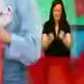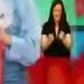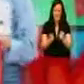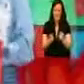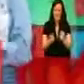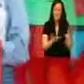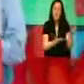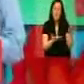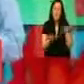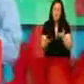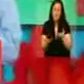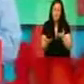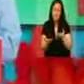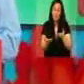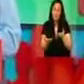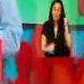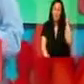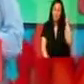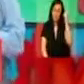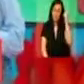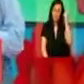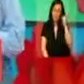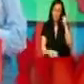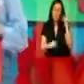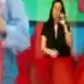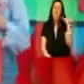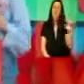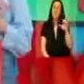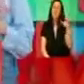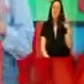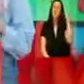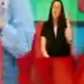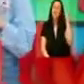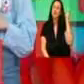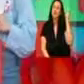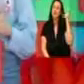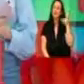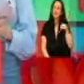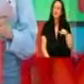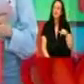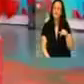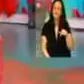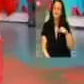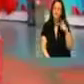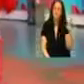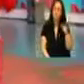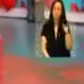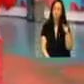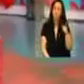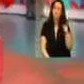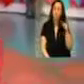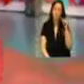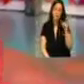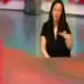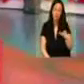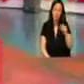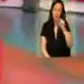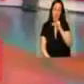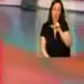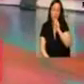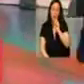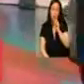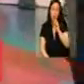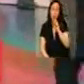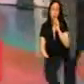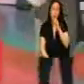Vamos a invitar a la gente de CUTSA, ¿qué te parece? Me parece bárbaro. Vienen Alejandro Beiras con el equipo de Desarrollo Social, Lourdes, Alejandra y Betina, aquí